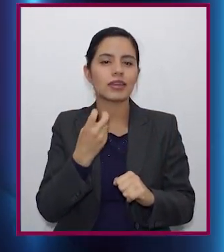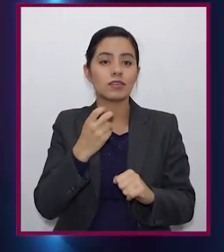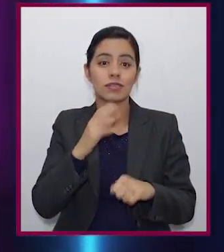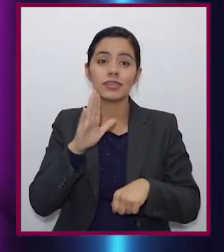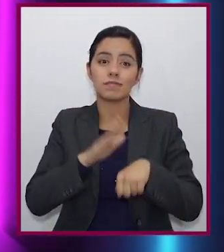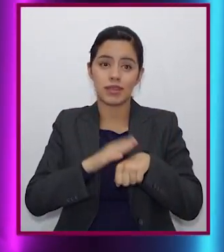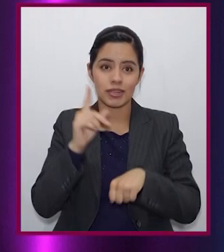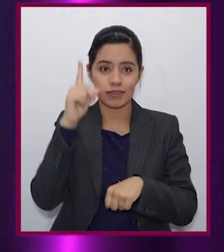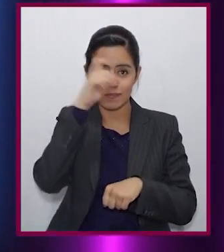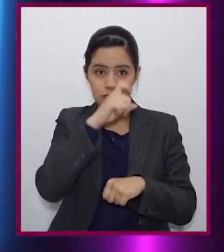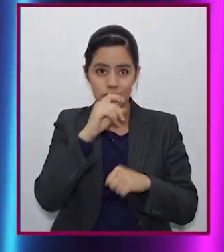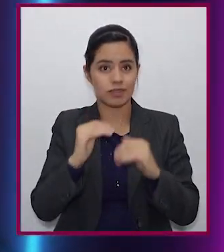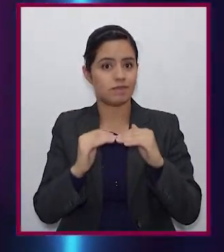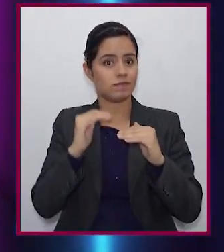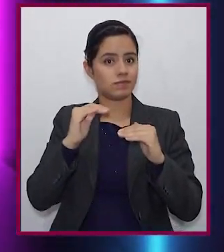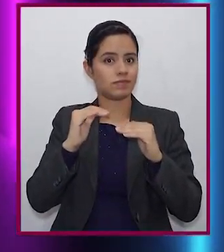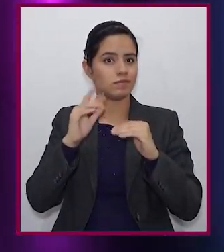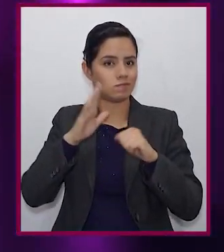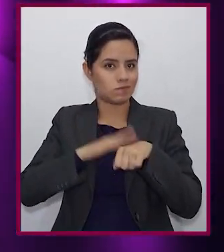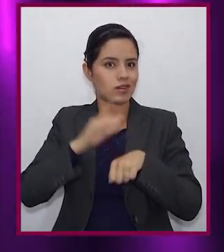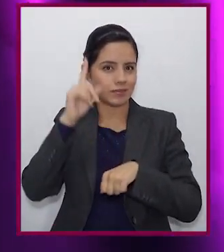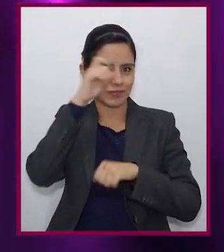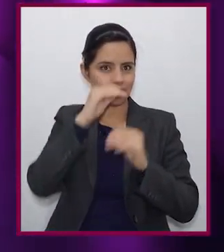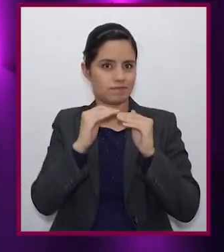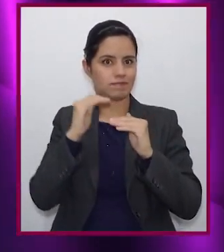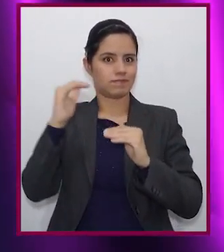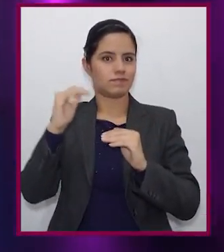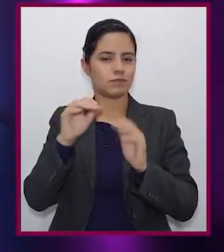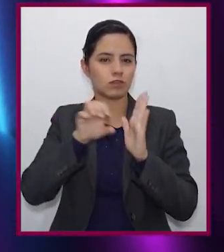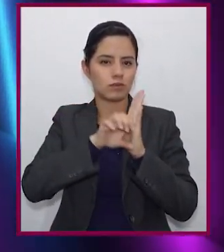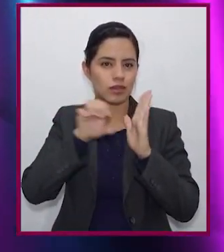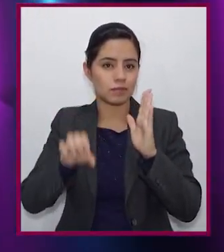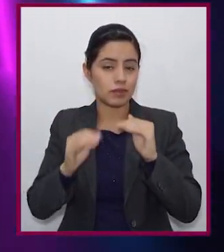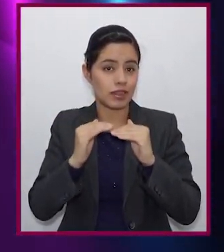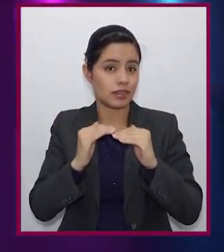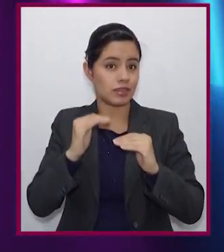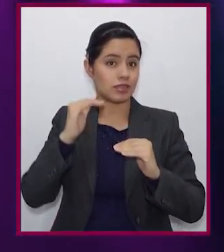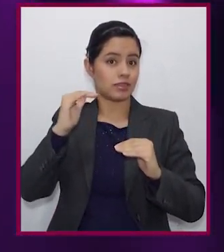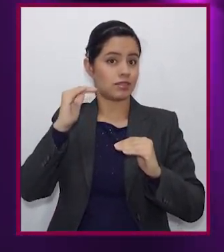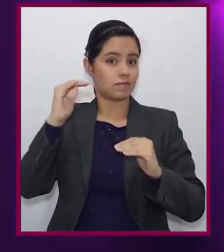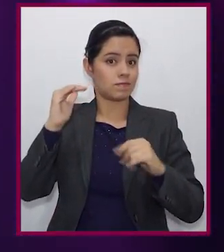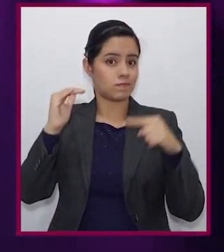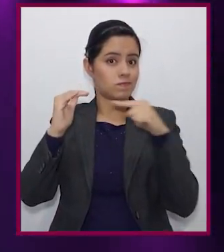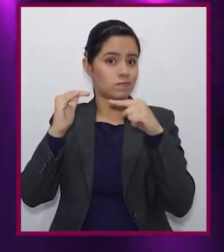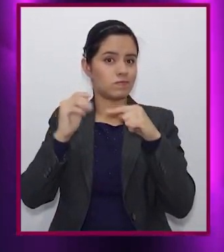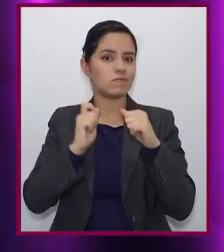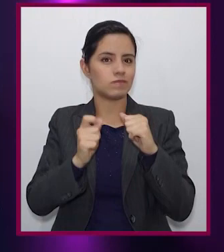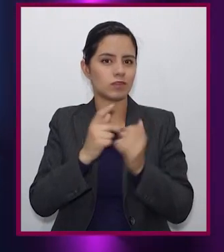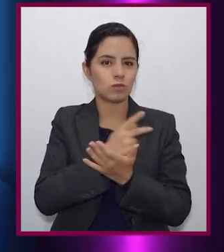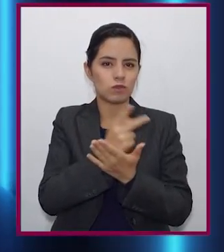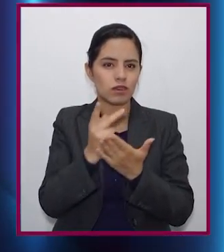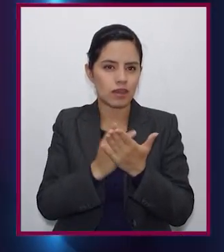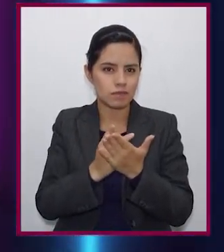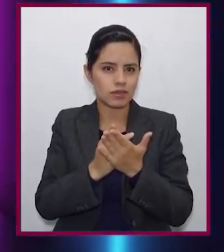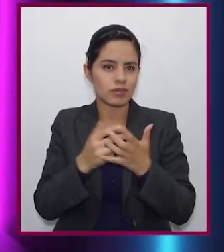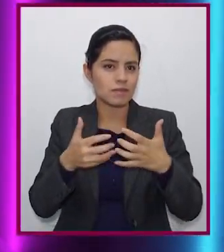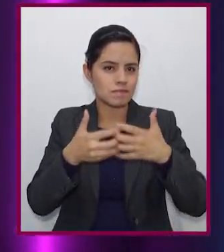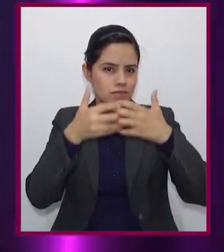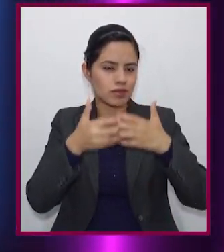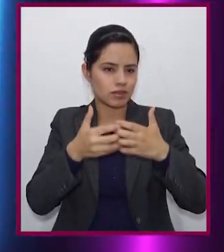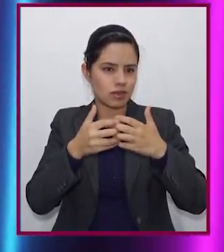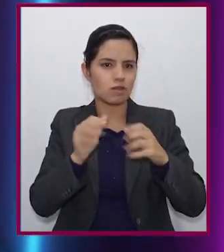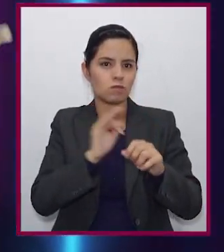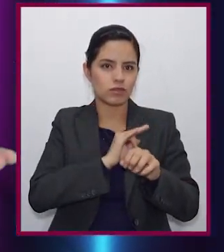la complejidad de lo que debemos decirle a la máquina. Por ejemplo, los de alto nivel son los programas externos a las máquinas que